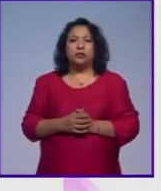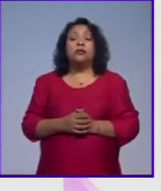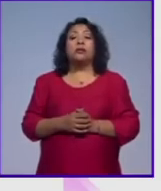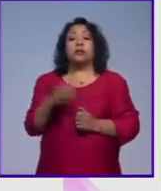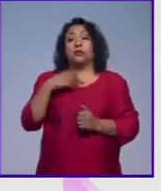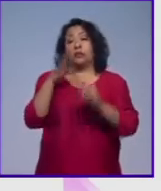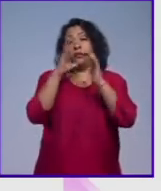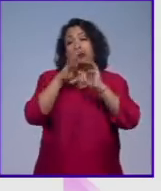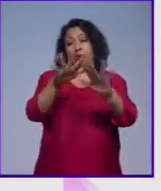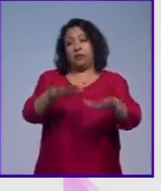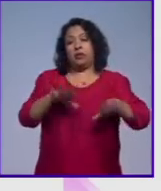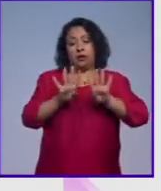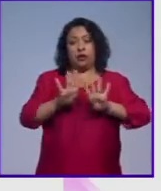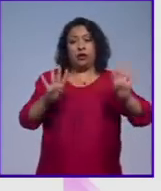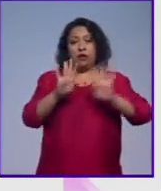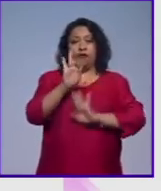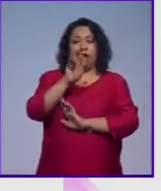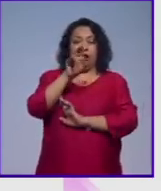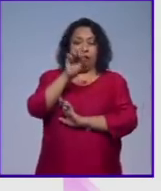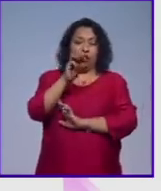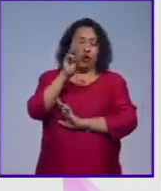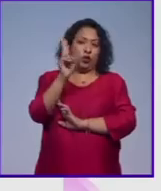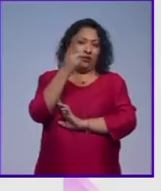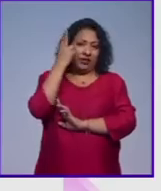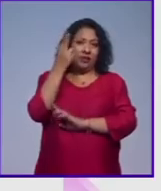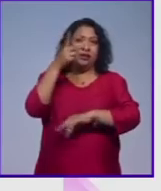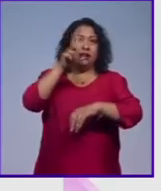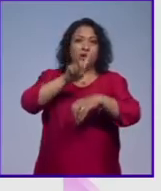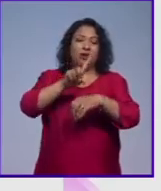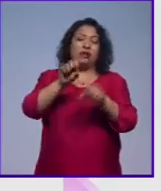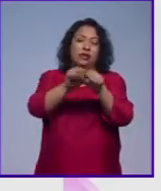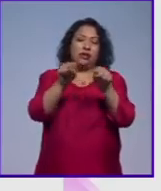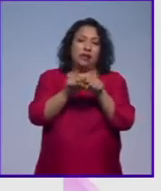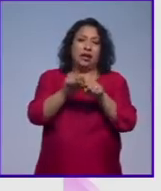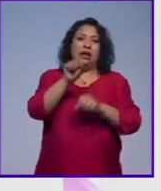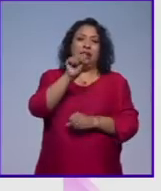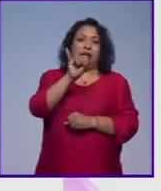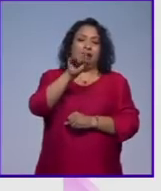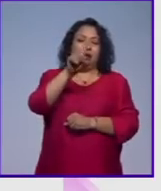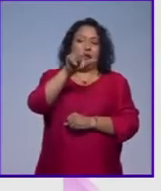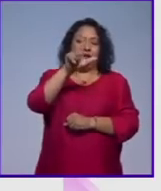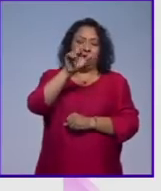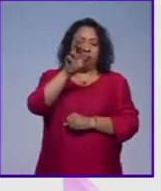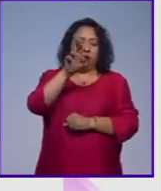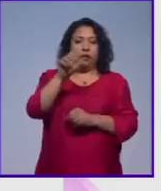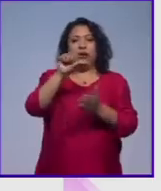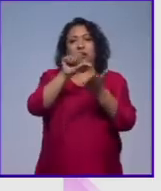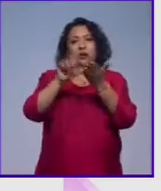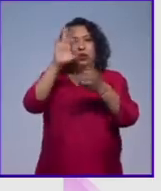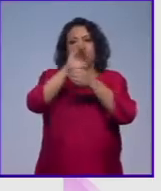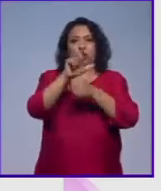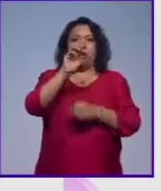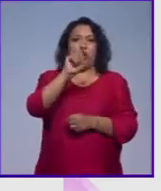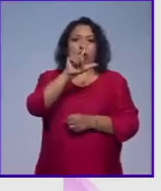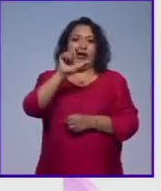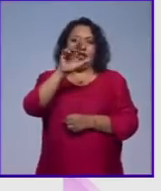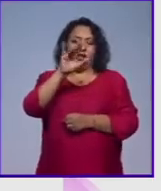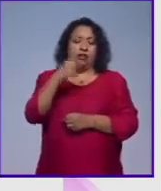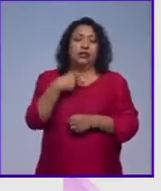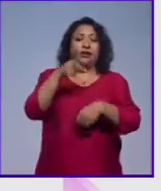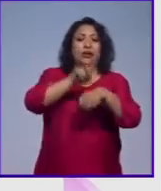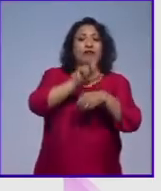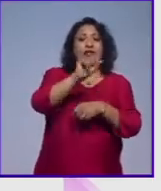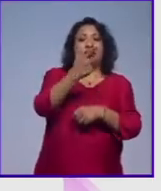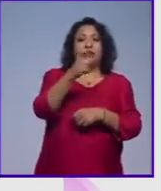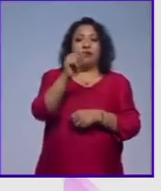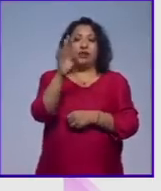Los conciertos del Coro Filarmónico Universitario se llevarán a cabo en la Sala Silvestre Revueltas del Centro Cultural Olin Yolistli los días